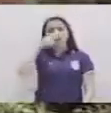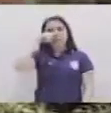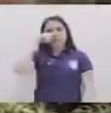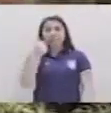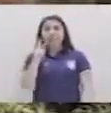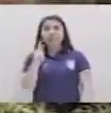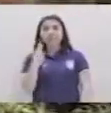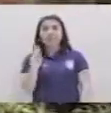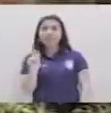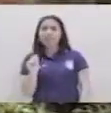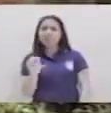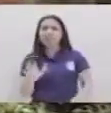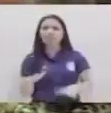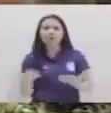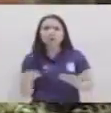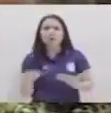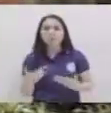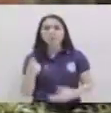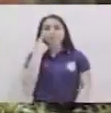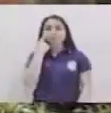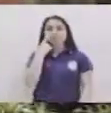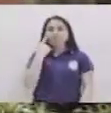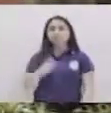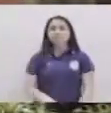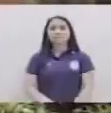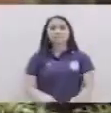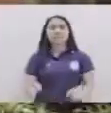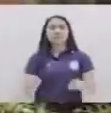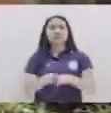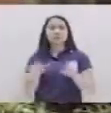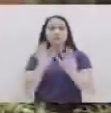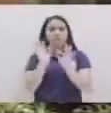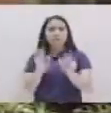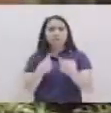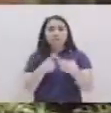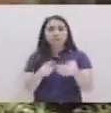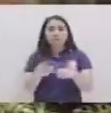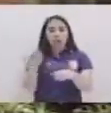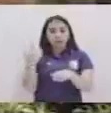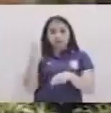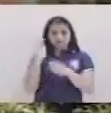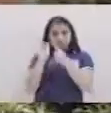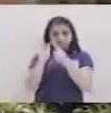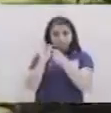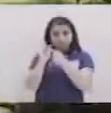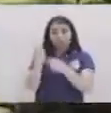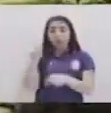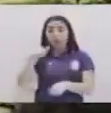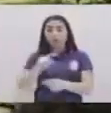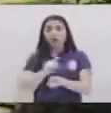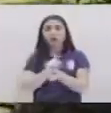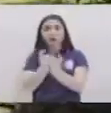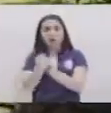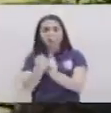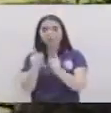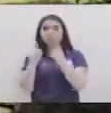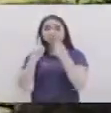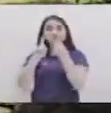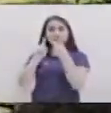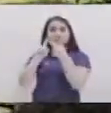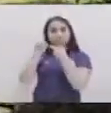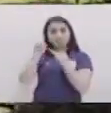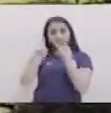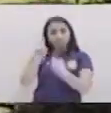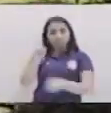manera, lo único que haremos es que ya no utilizamos el dedo de en medio, sino utilizamos el dedo índice y lo que haremos es tocar nuestra